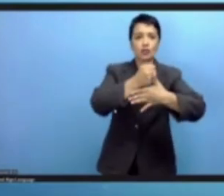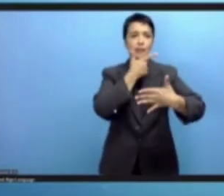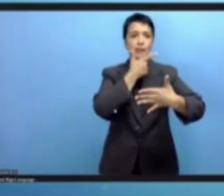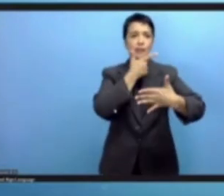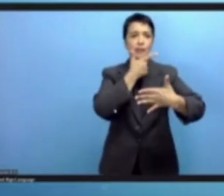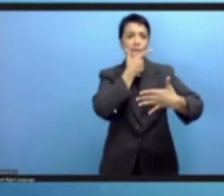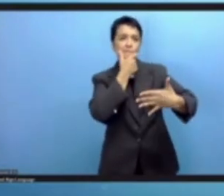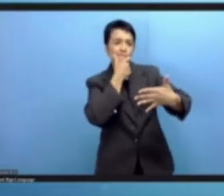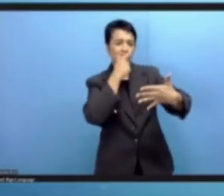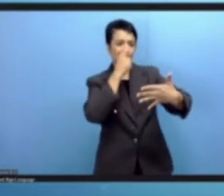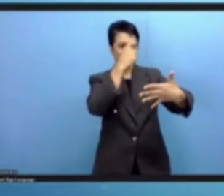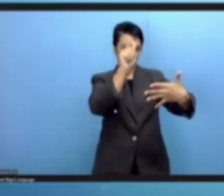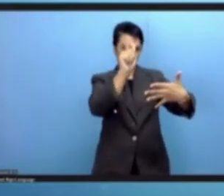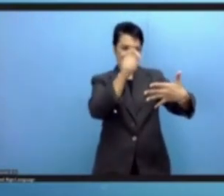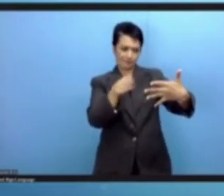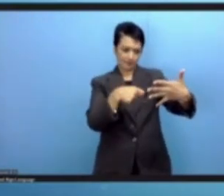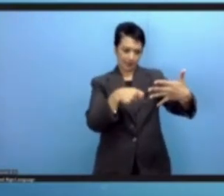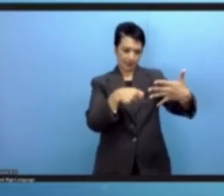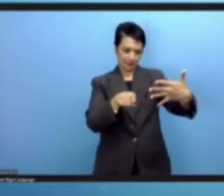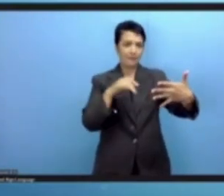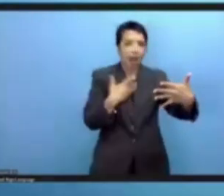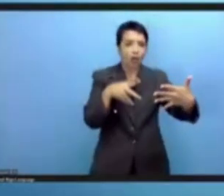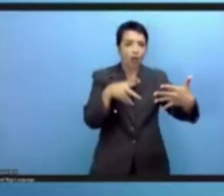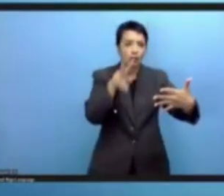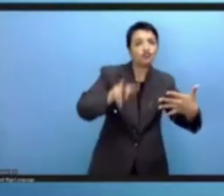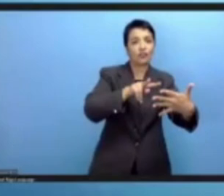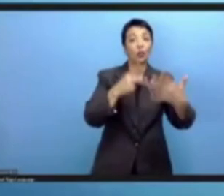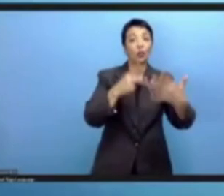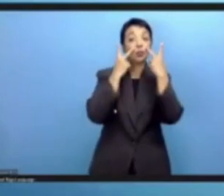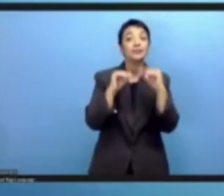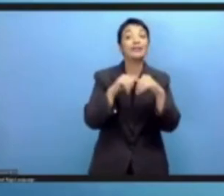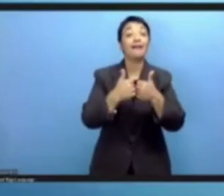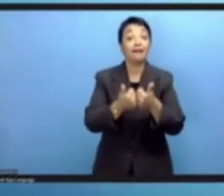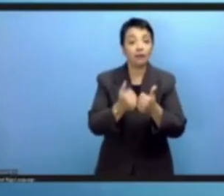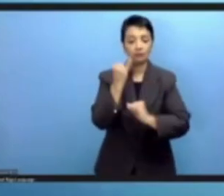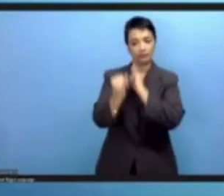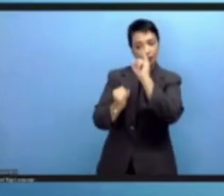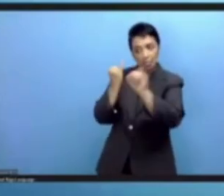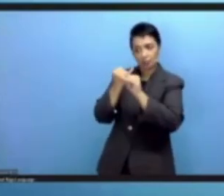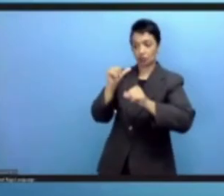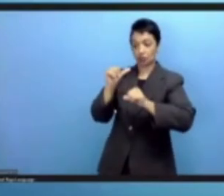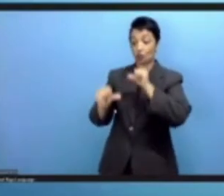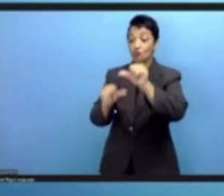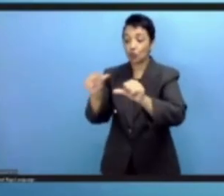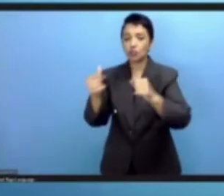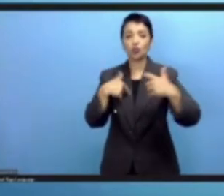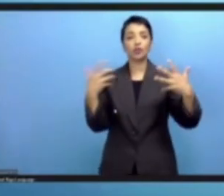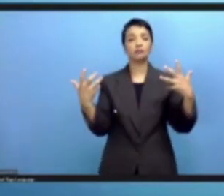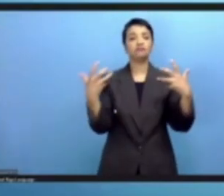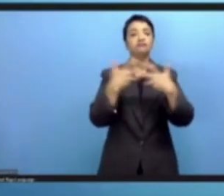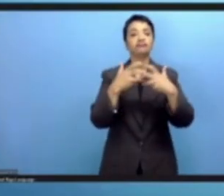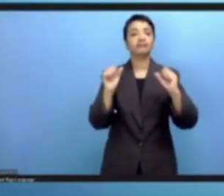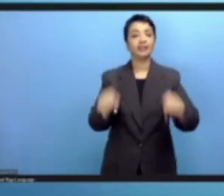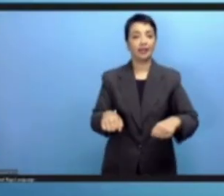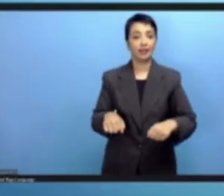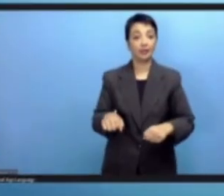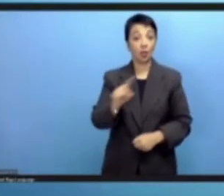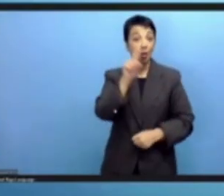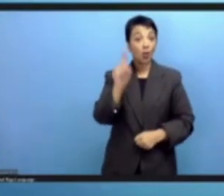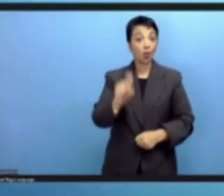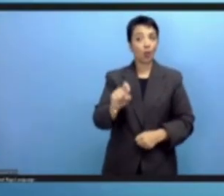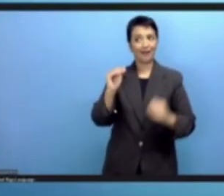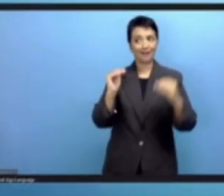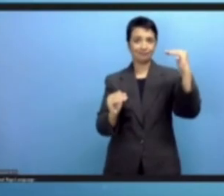tenemos diversos ejemplos de ellos sin embargo para que sostenibles y sea la norma necesitamos hacer un análisis profundo de